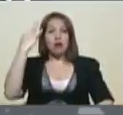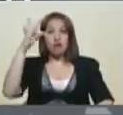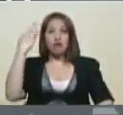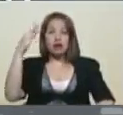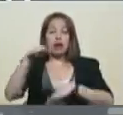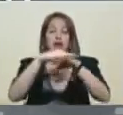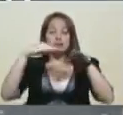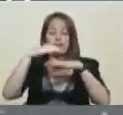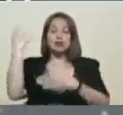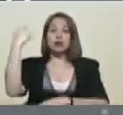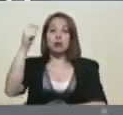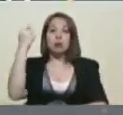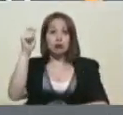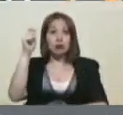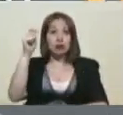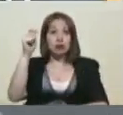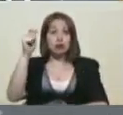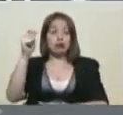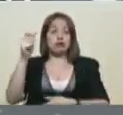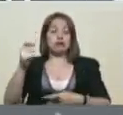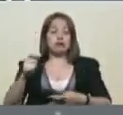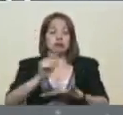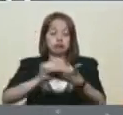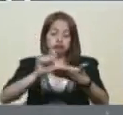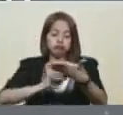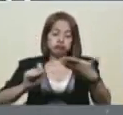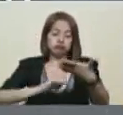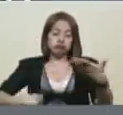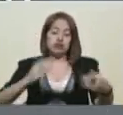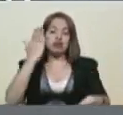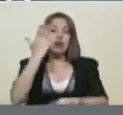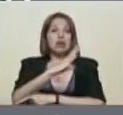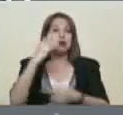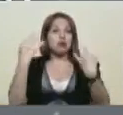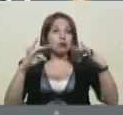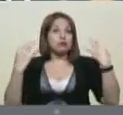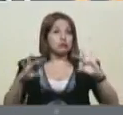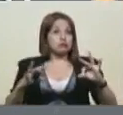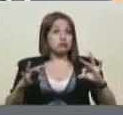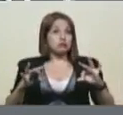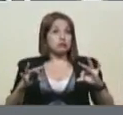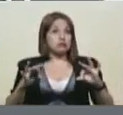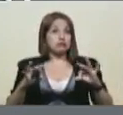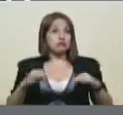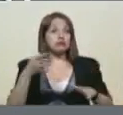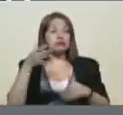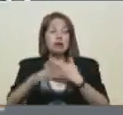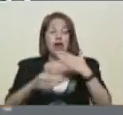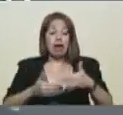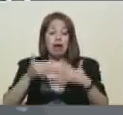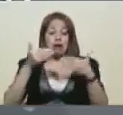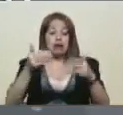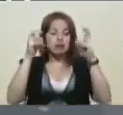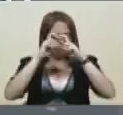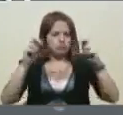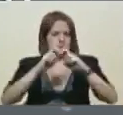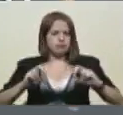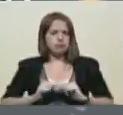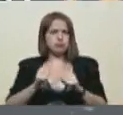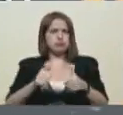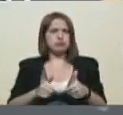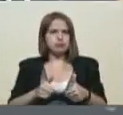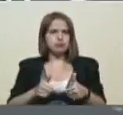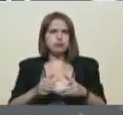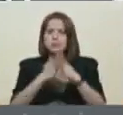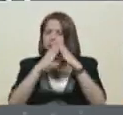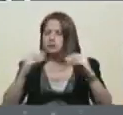Ministerio Público adscrito a la Dirección de Delitos Comunes que adelantará la averiguación en base a